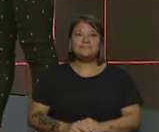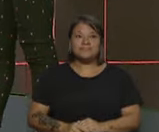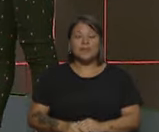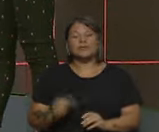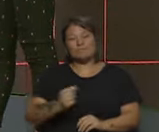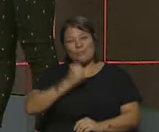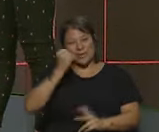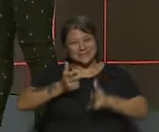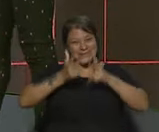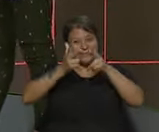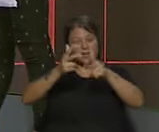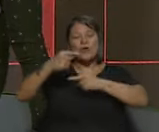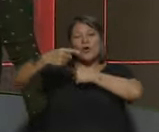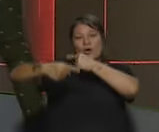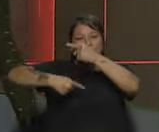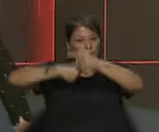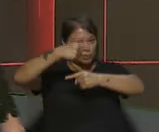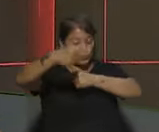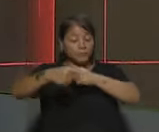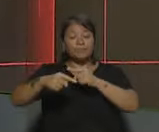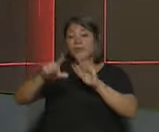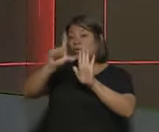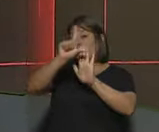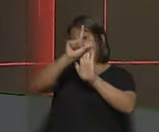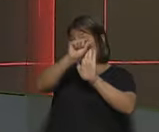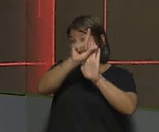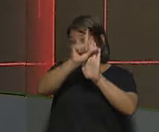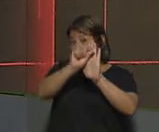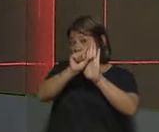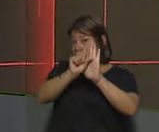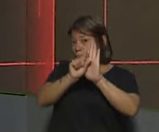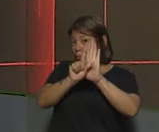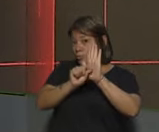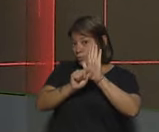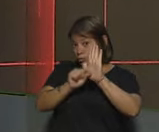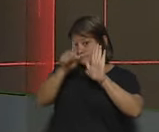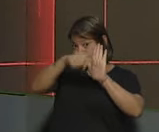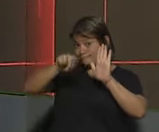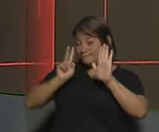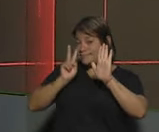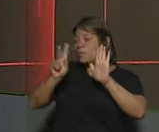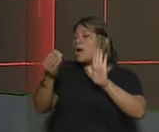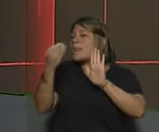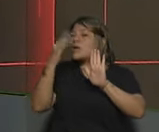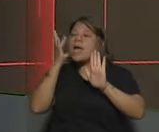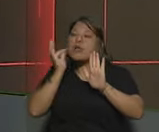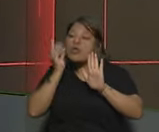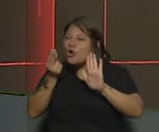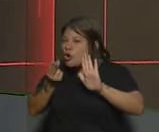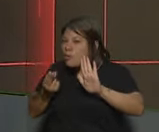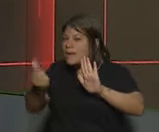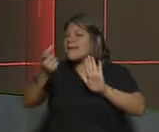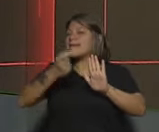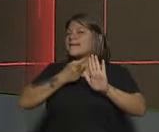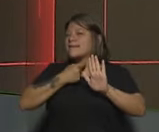vale la pena mencionarlo seguimos bueno con estos números en el caso de que vos quieras comprar algunos alimentos probablemente estés